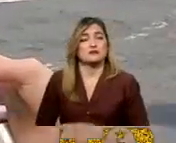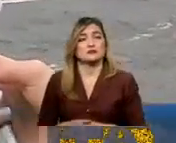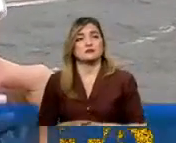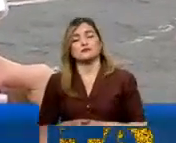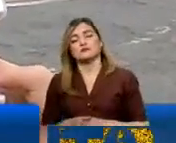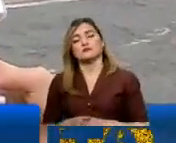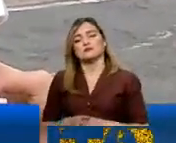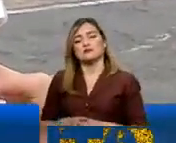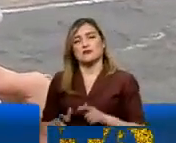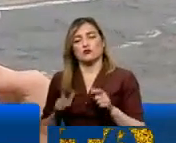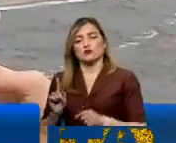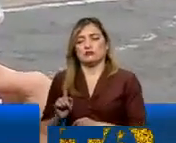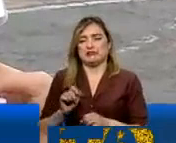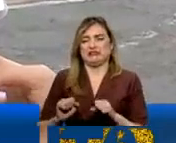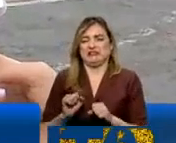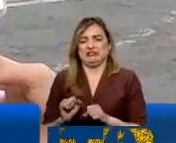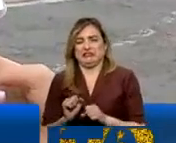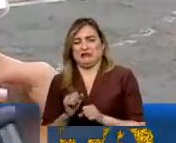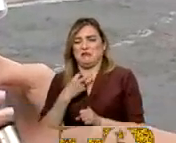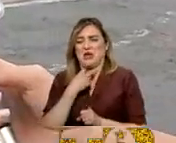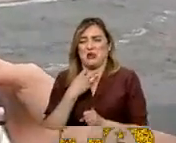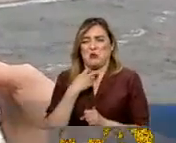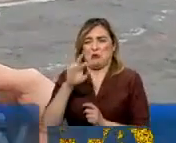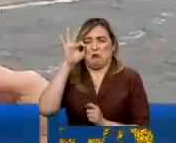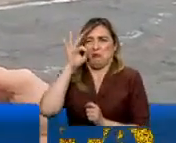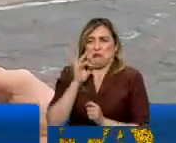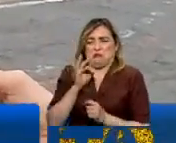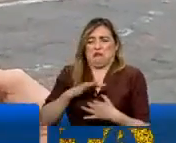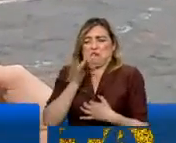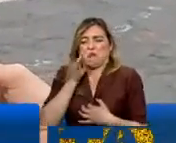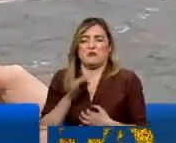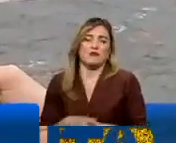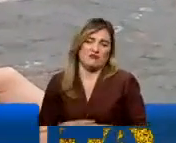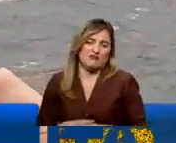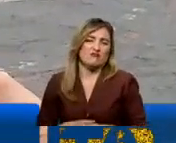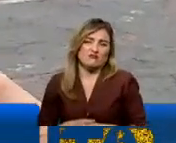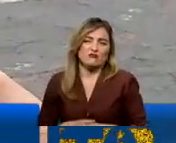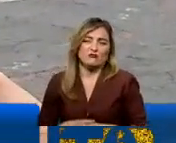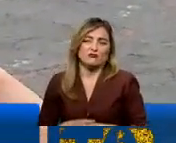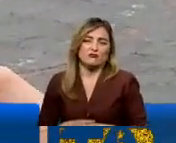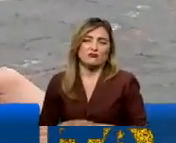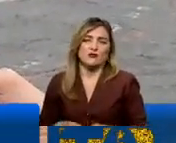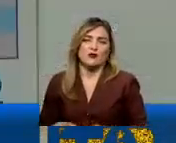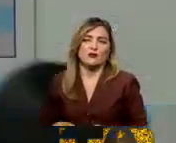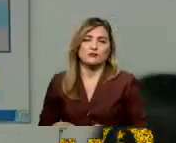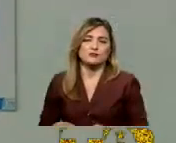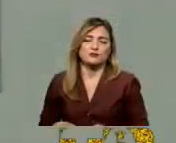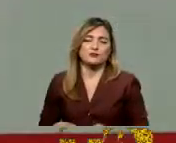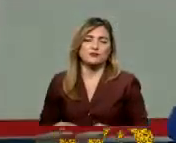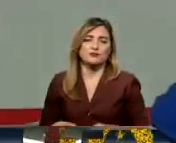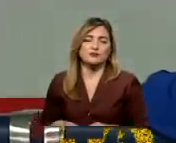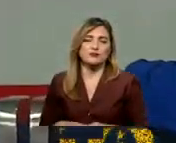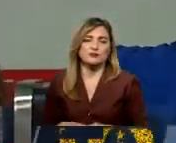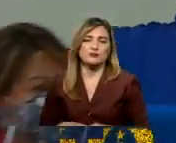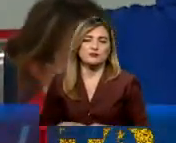venir a hacer trámites y por el contagio. Mucha gente debe tener esa preocupación. A pesar